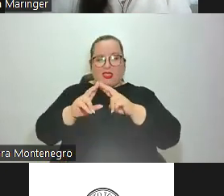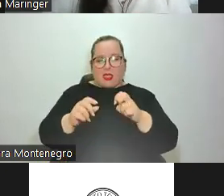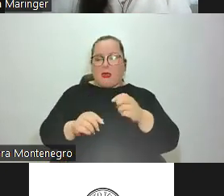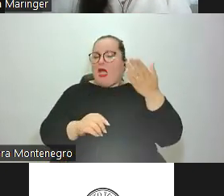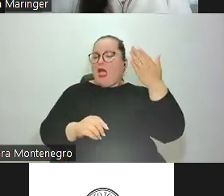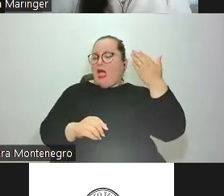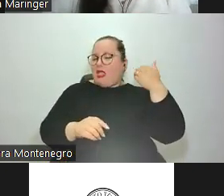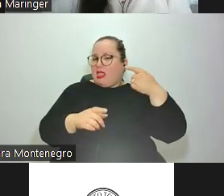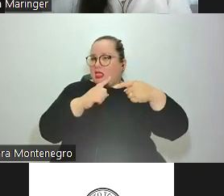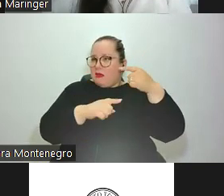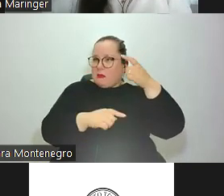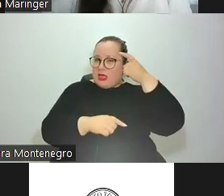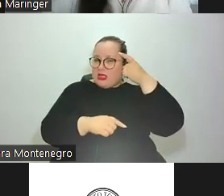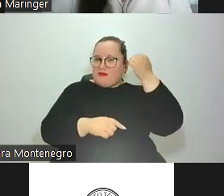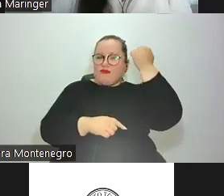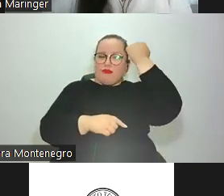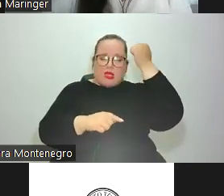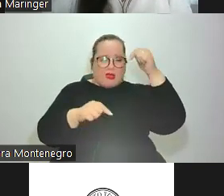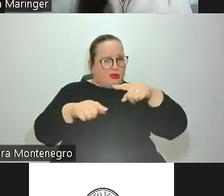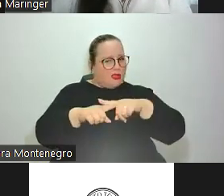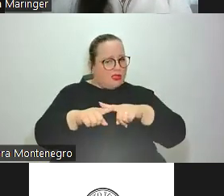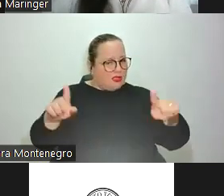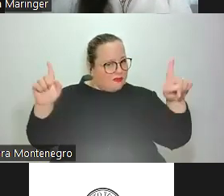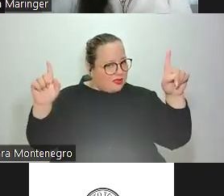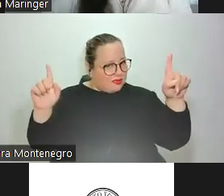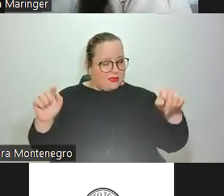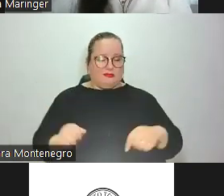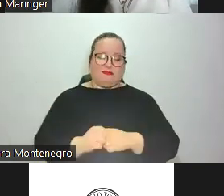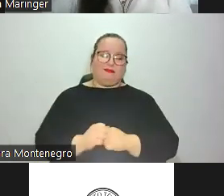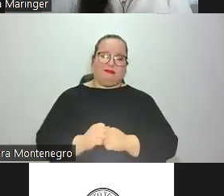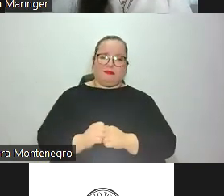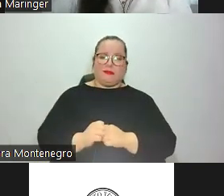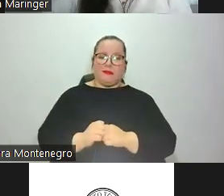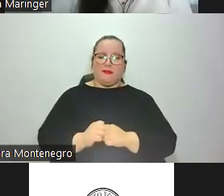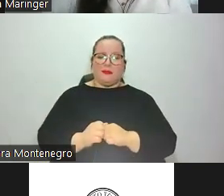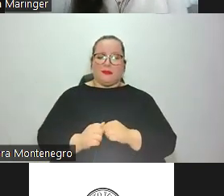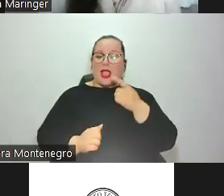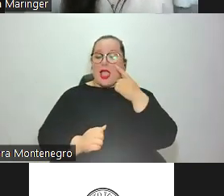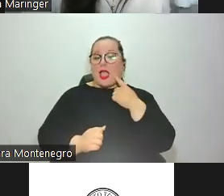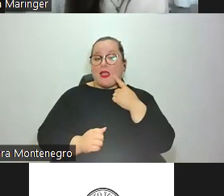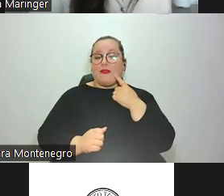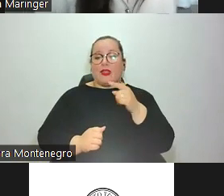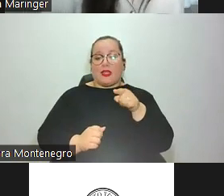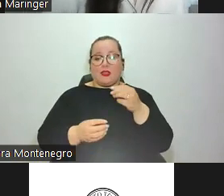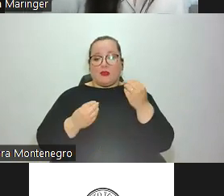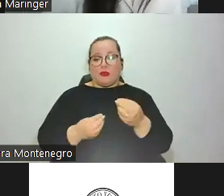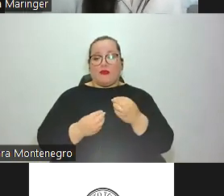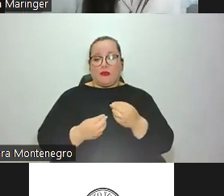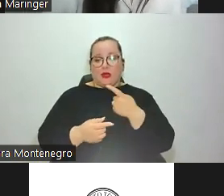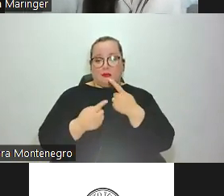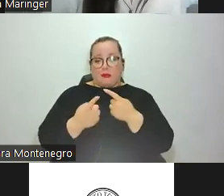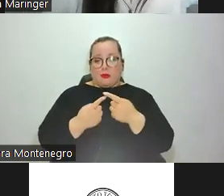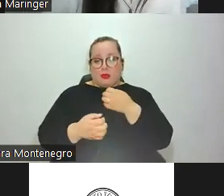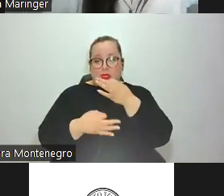antes era mucho, ahora está en retirada. Sigamos viendo, Paola, están súper interesantes. Mira todo lo que nos